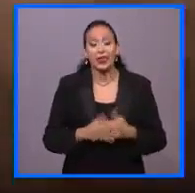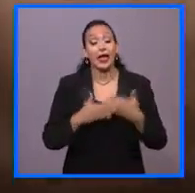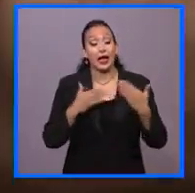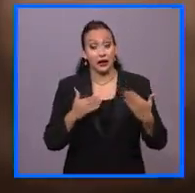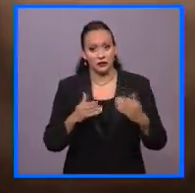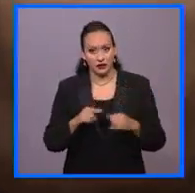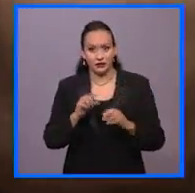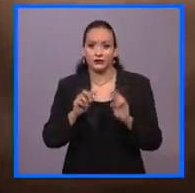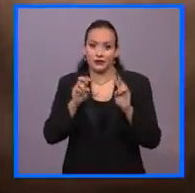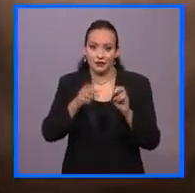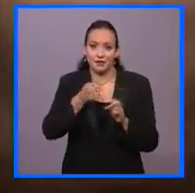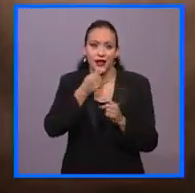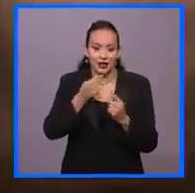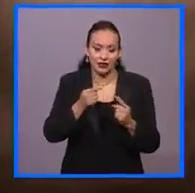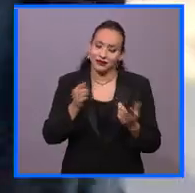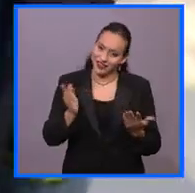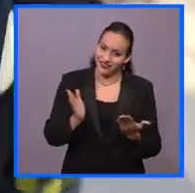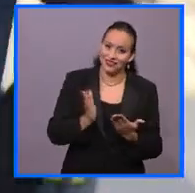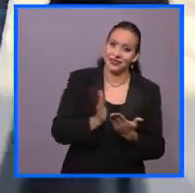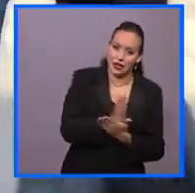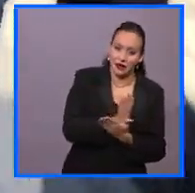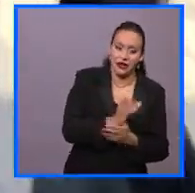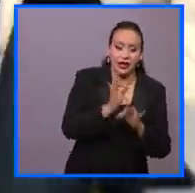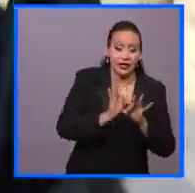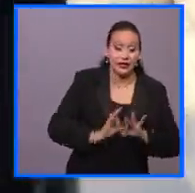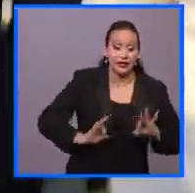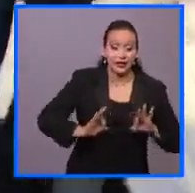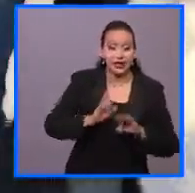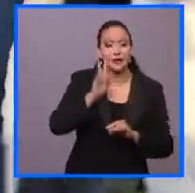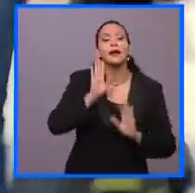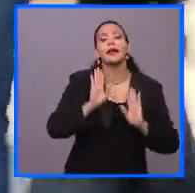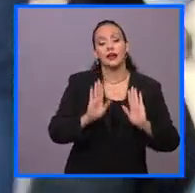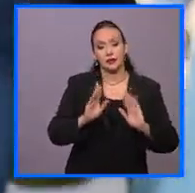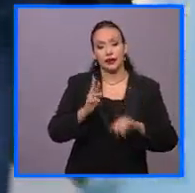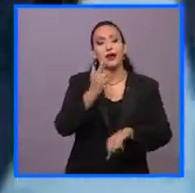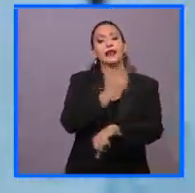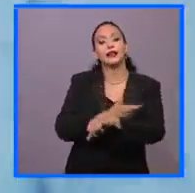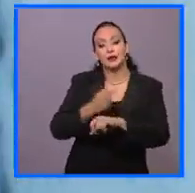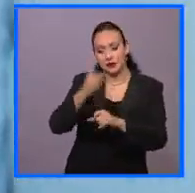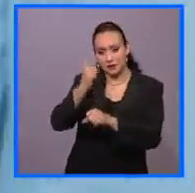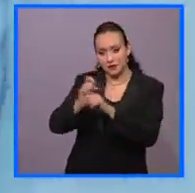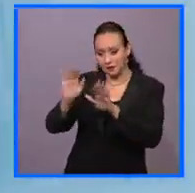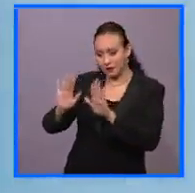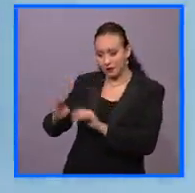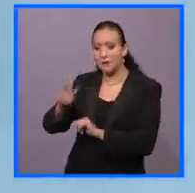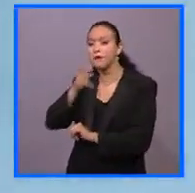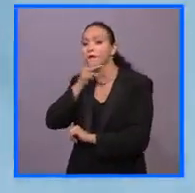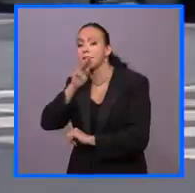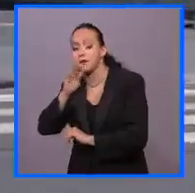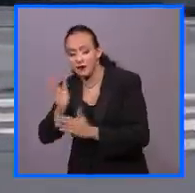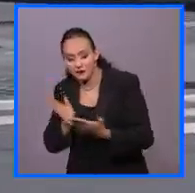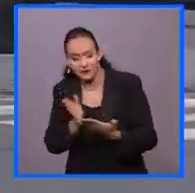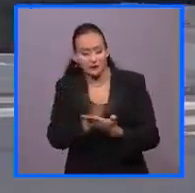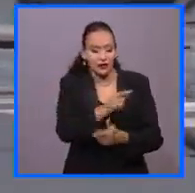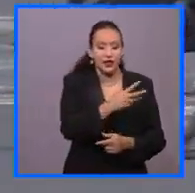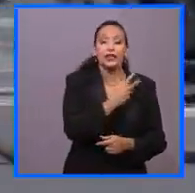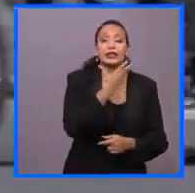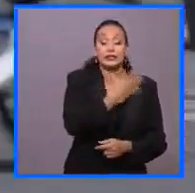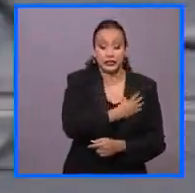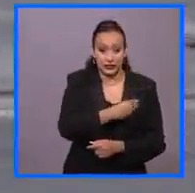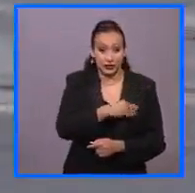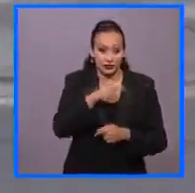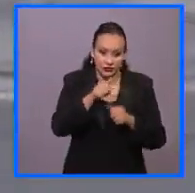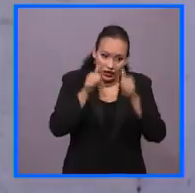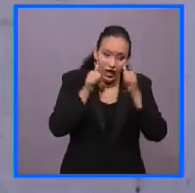es indispensable distinguir entre aquellos procedimientos jurisdiccionales en los que se dilucidan los derechos de menores y